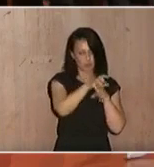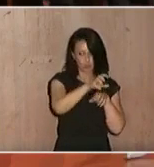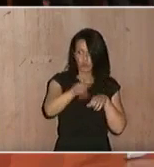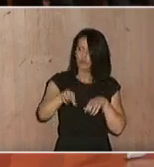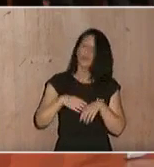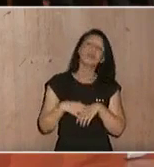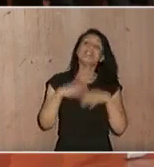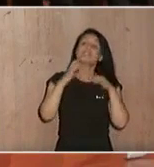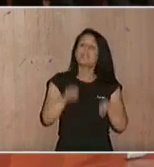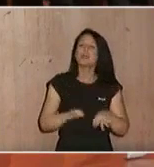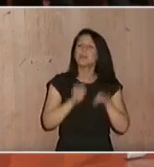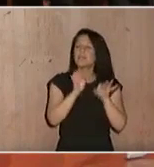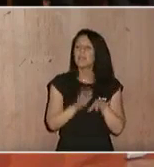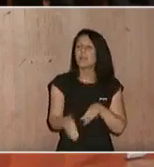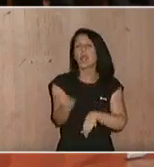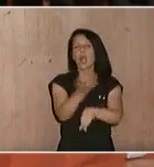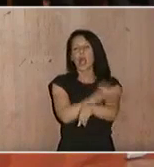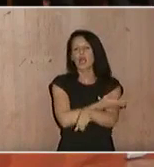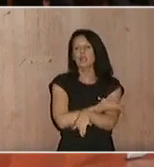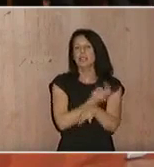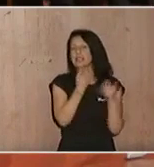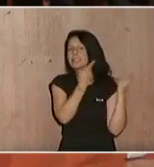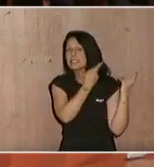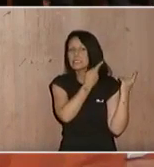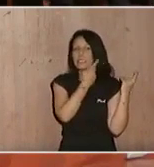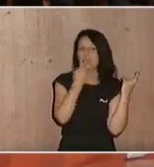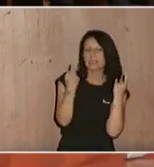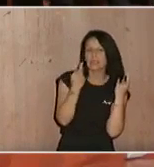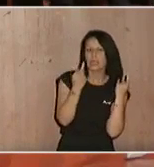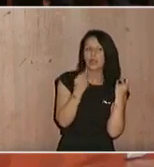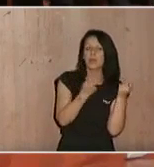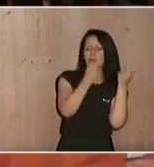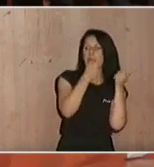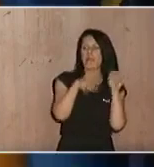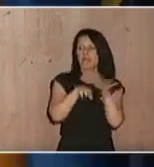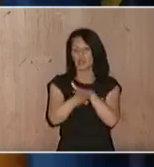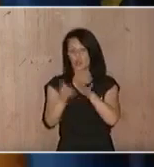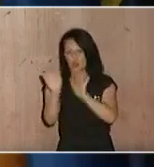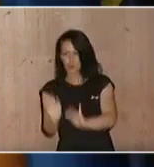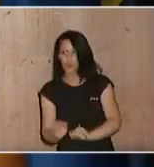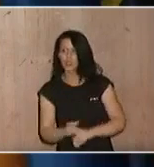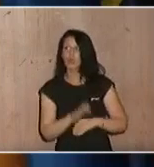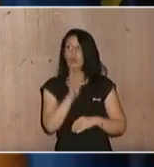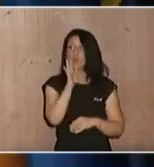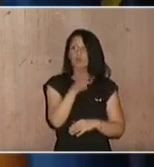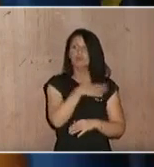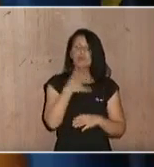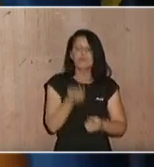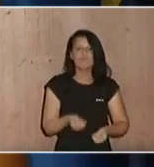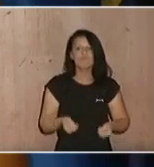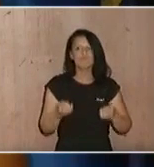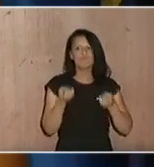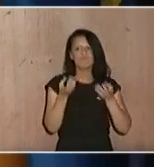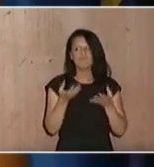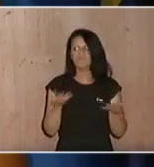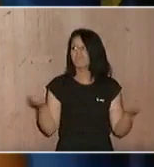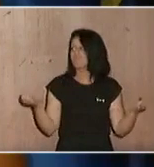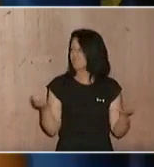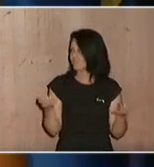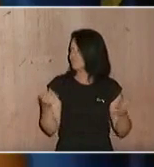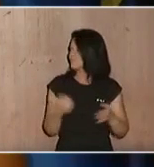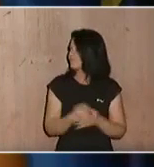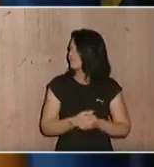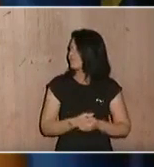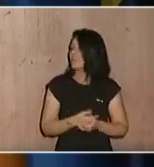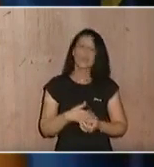siempre bajo la premisa de más necesidades que recursos. Con esto, lo que quiero transmitir a esta audiencia es